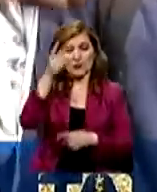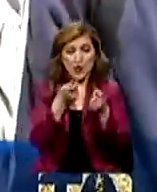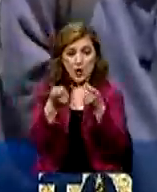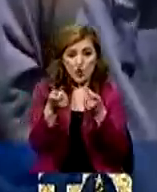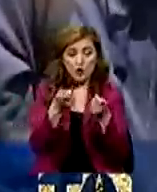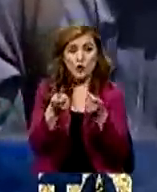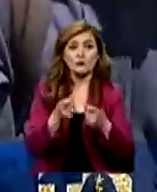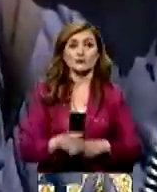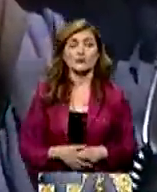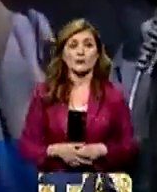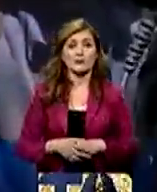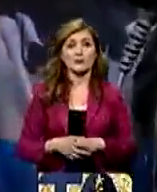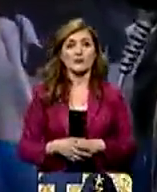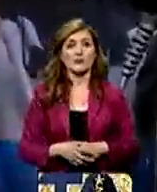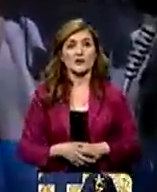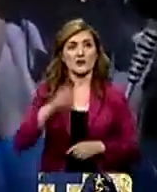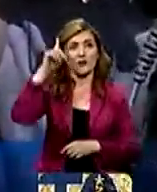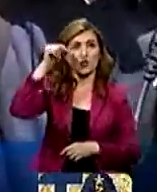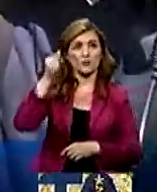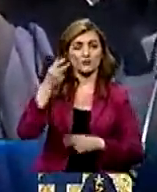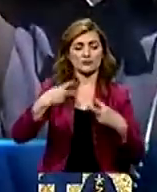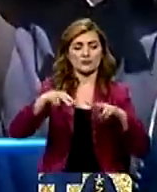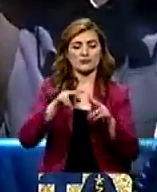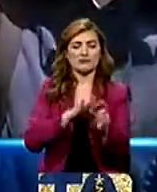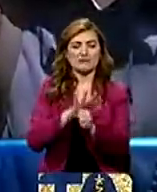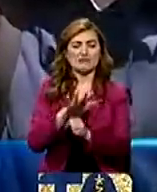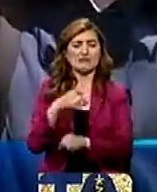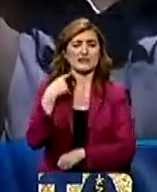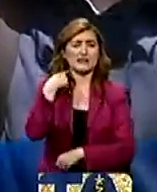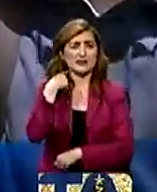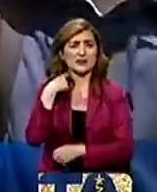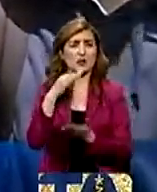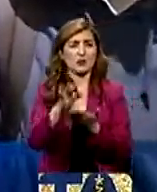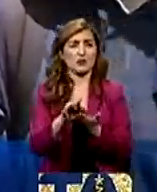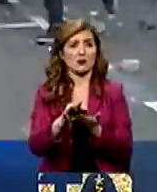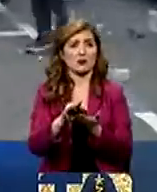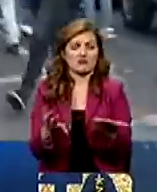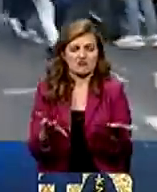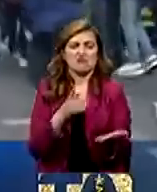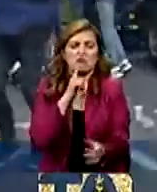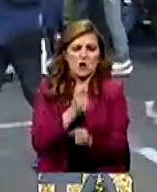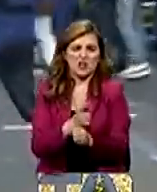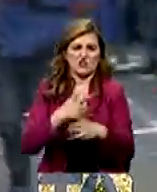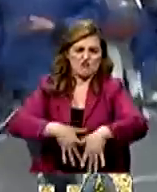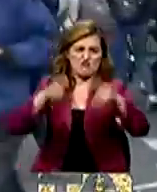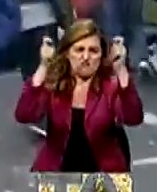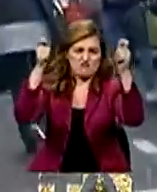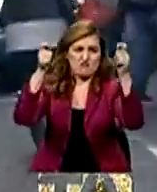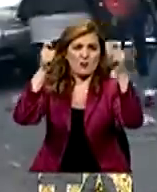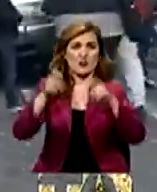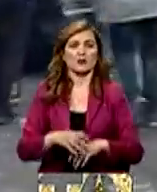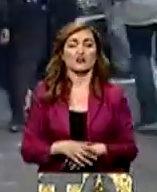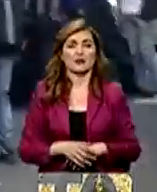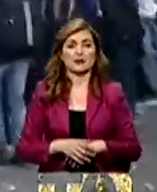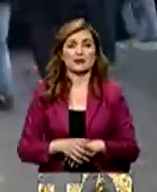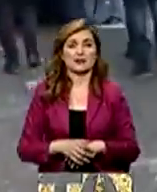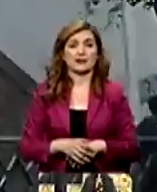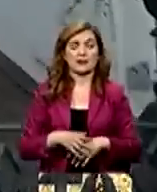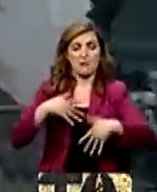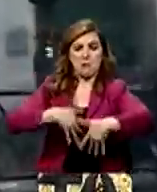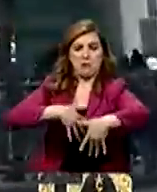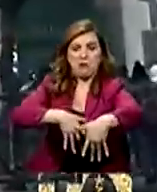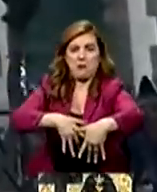Porque las medidas que da el gobierno afectan al pueblo, y si no, no estuviéramos aquí. La manifestación resultó en un ir y venir entre la